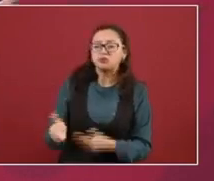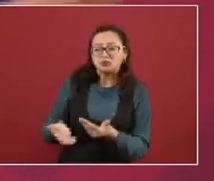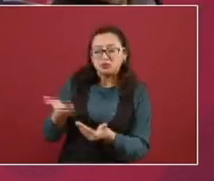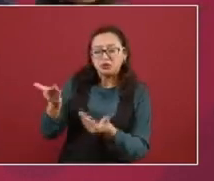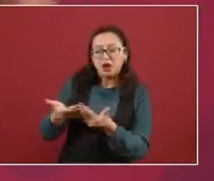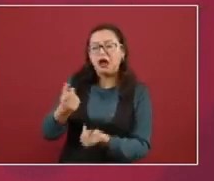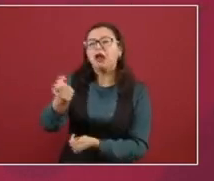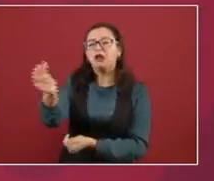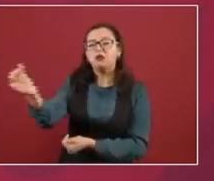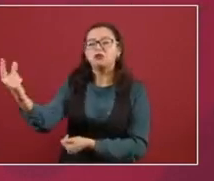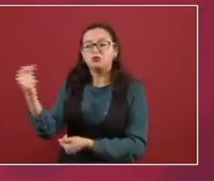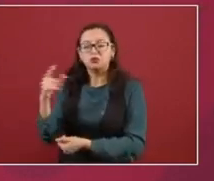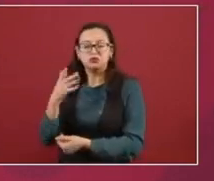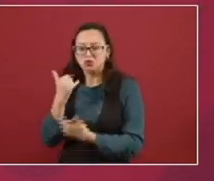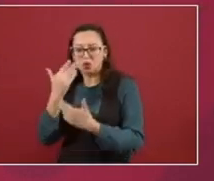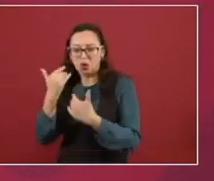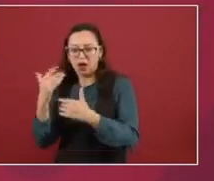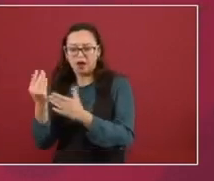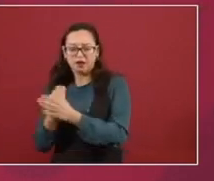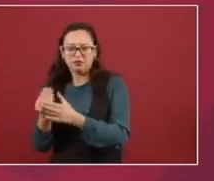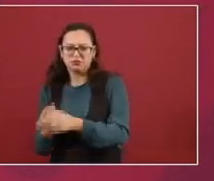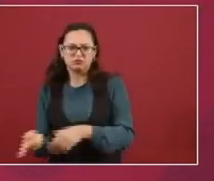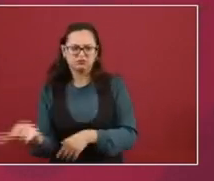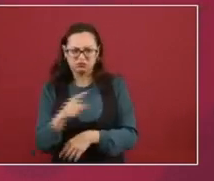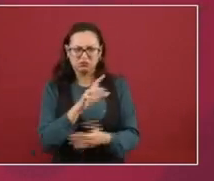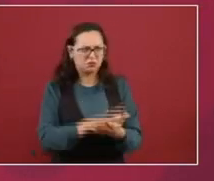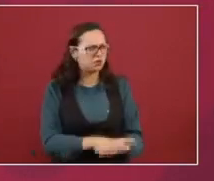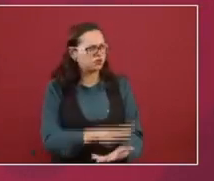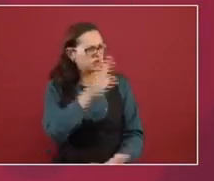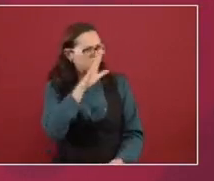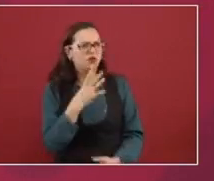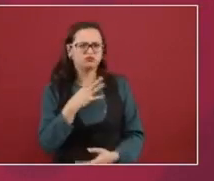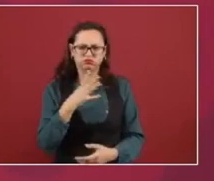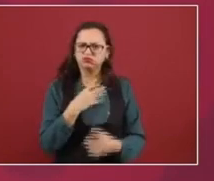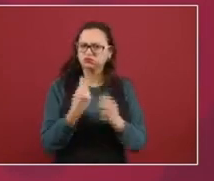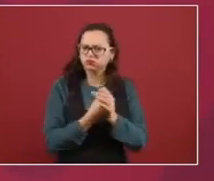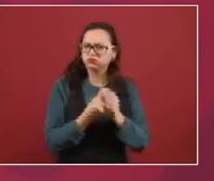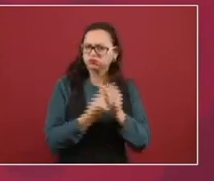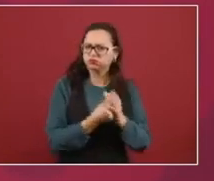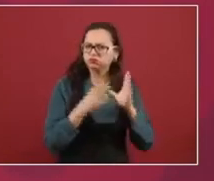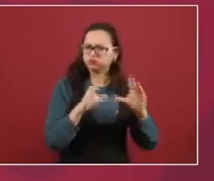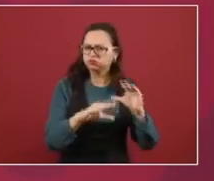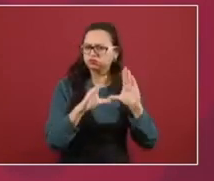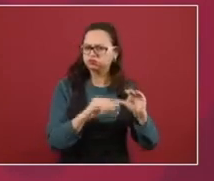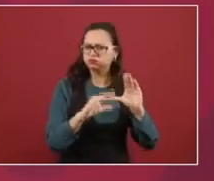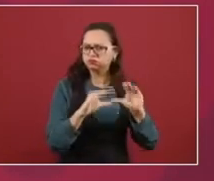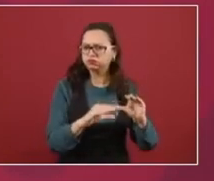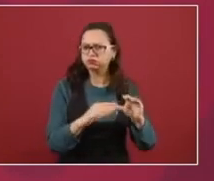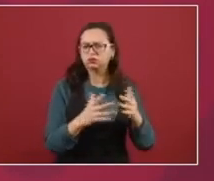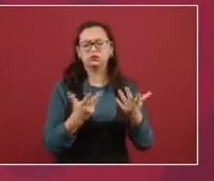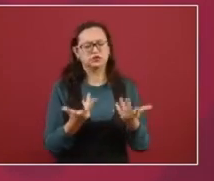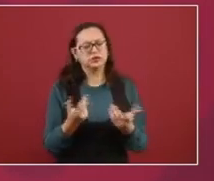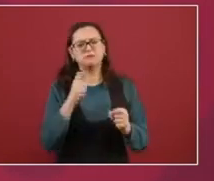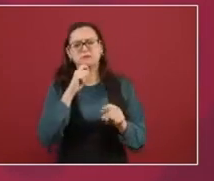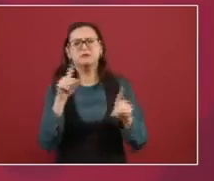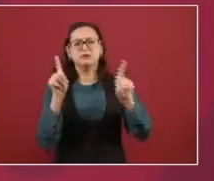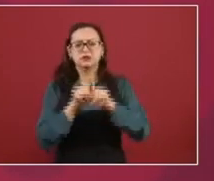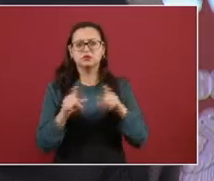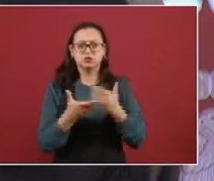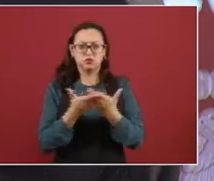sí hay clases. Y se está atendiendo este